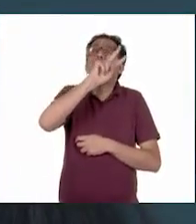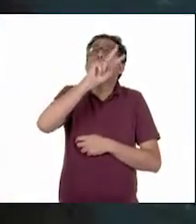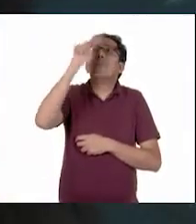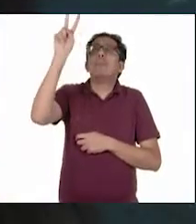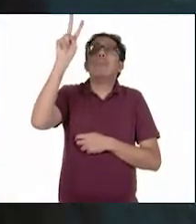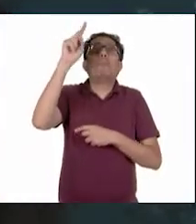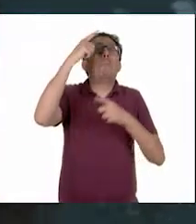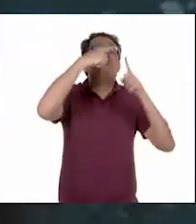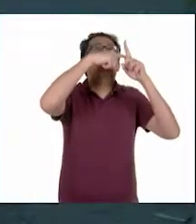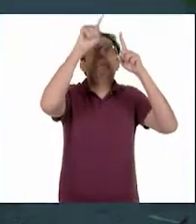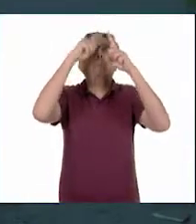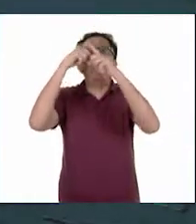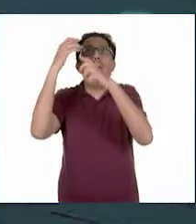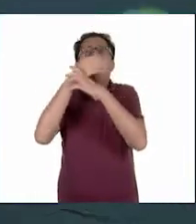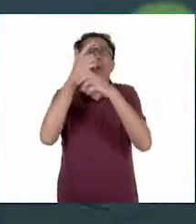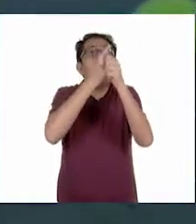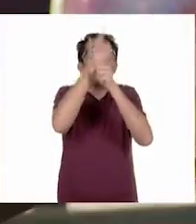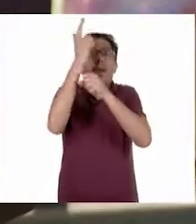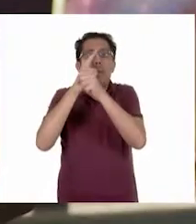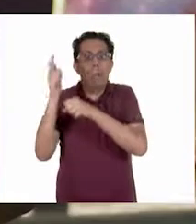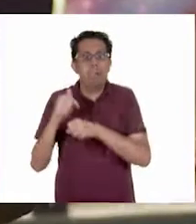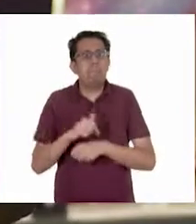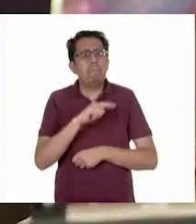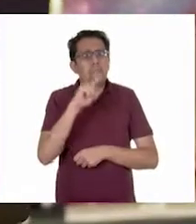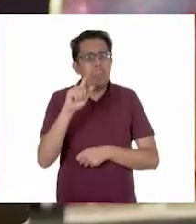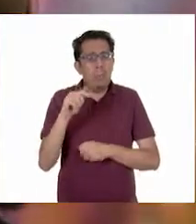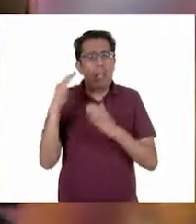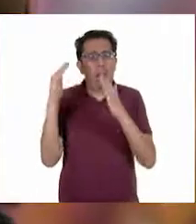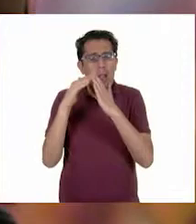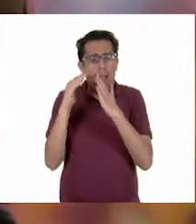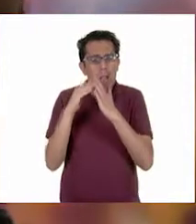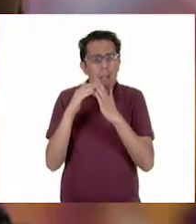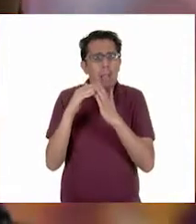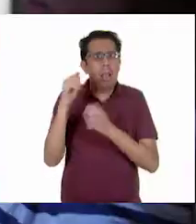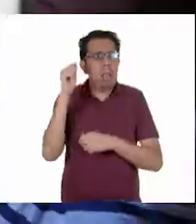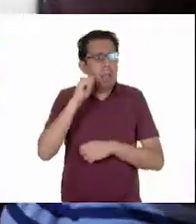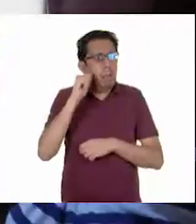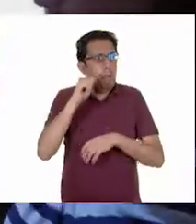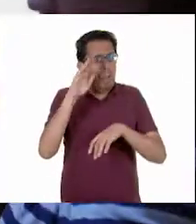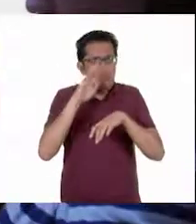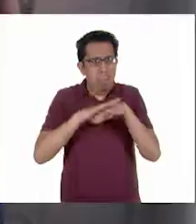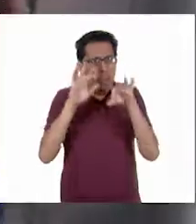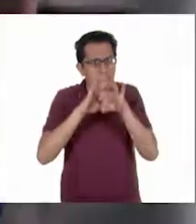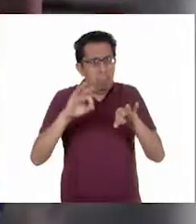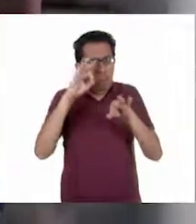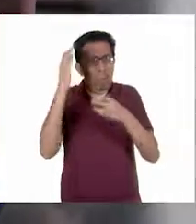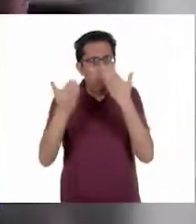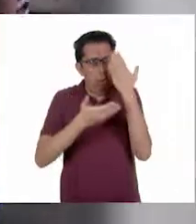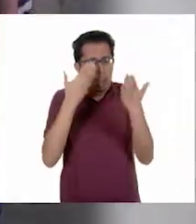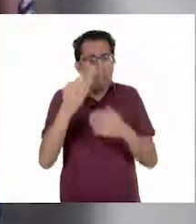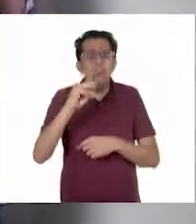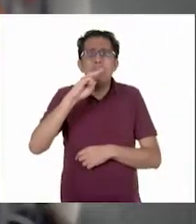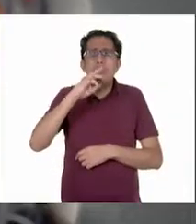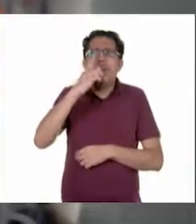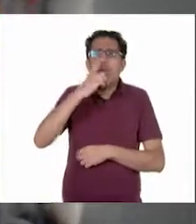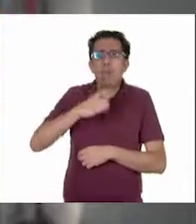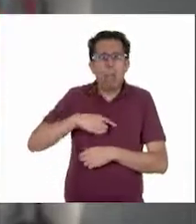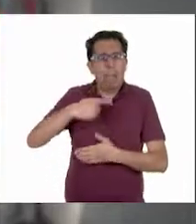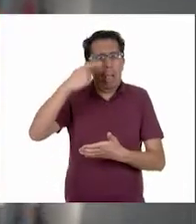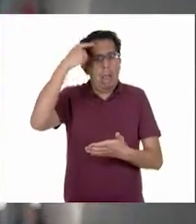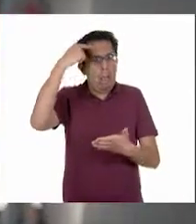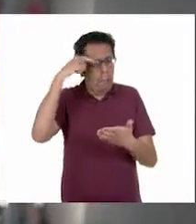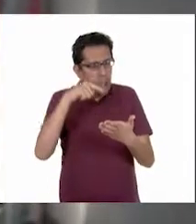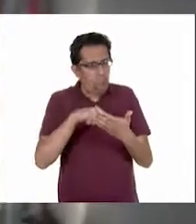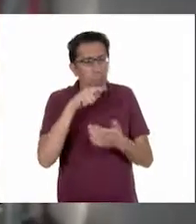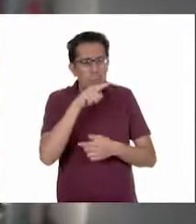y todo lo que aún había por descubrir. Y aunque en casa el estudio siempre era lo más importante, mi mamá me decía,